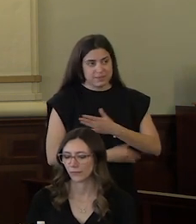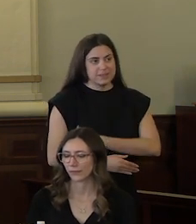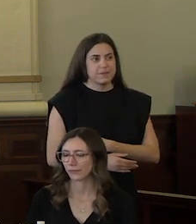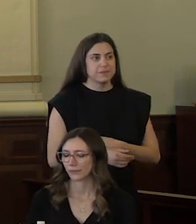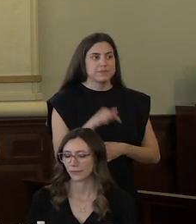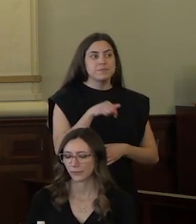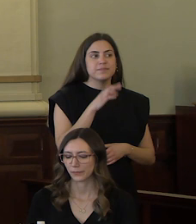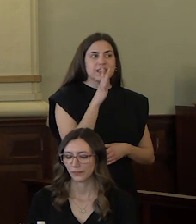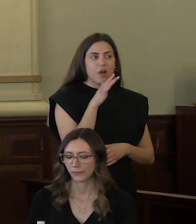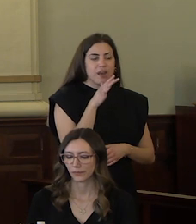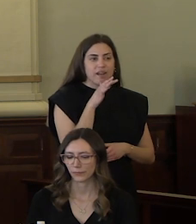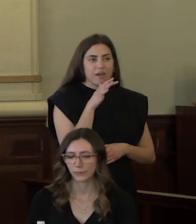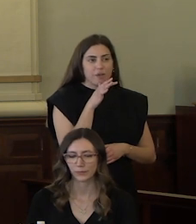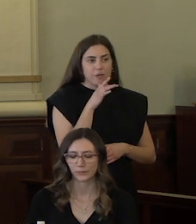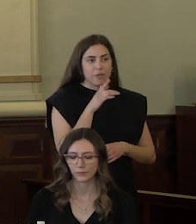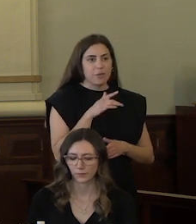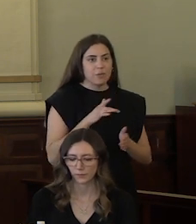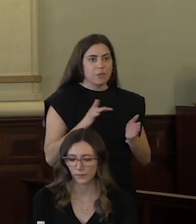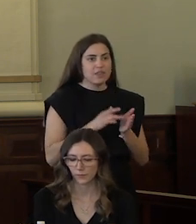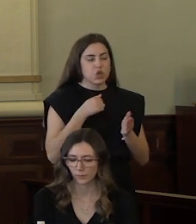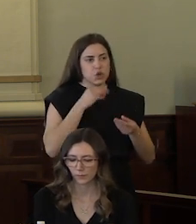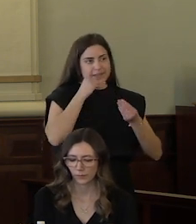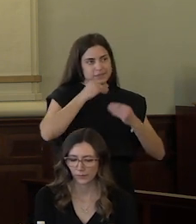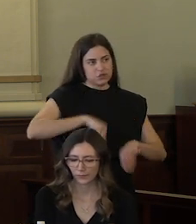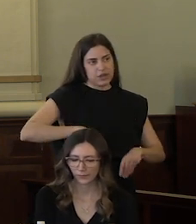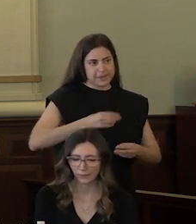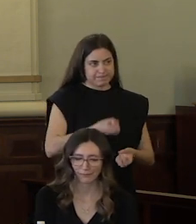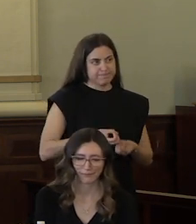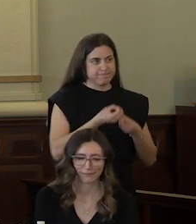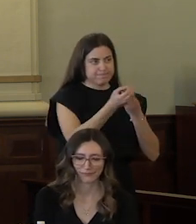momento de que os cuente una historia.